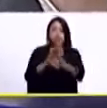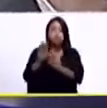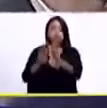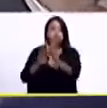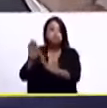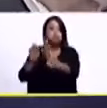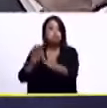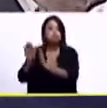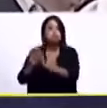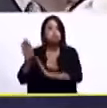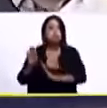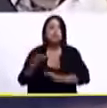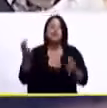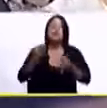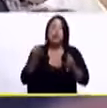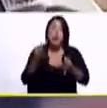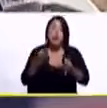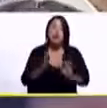de desarrollo real.